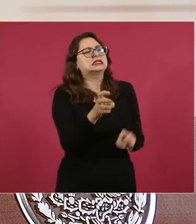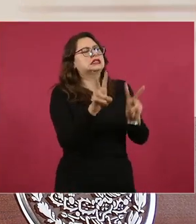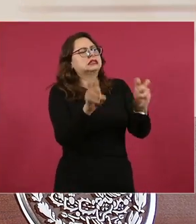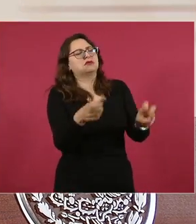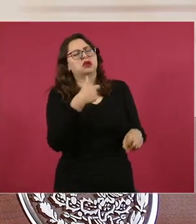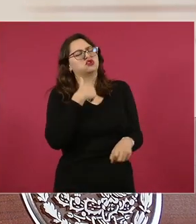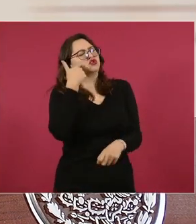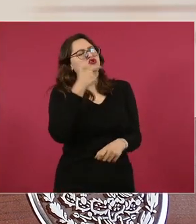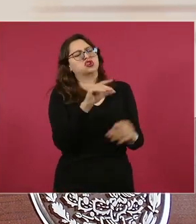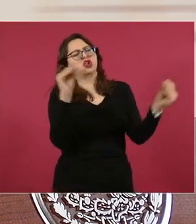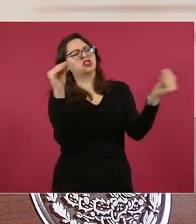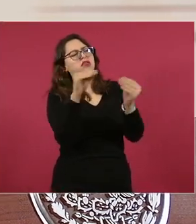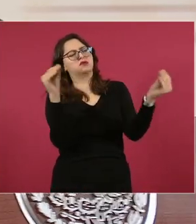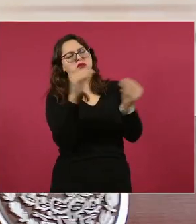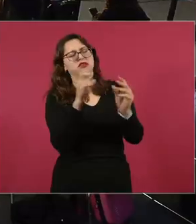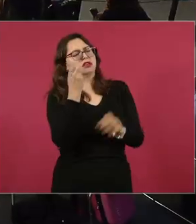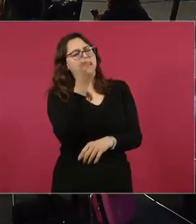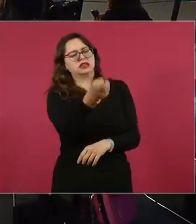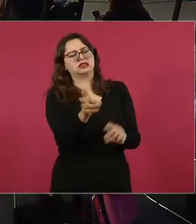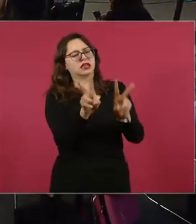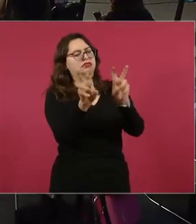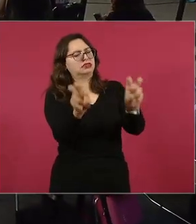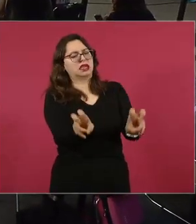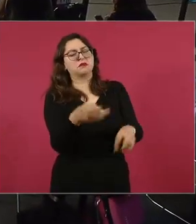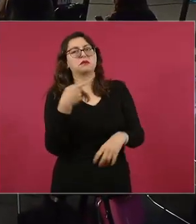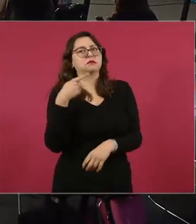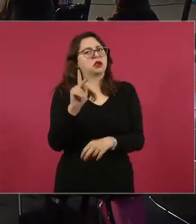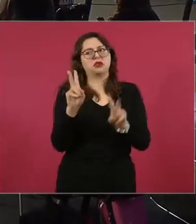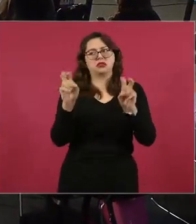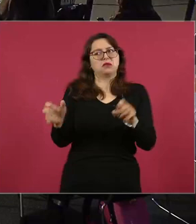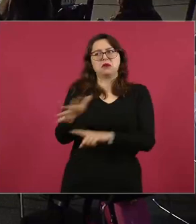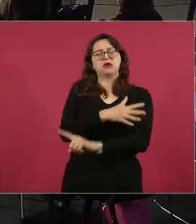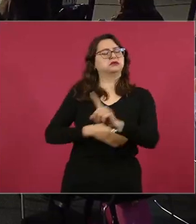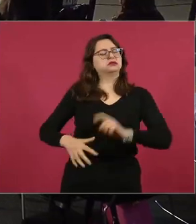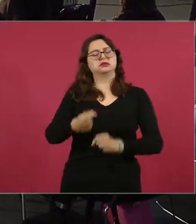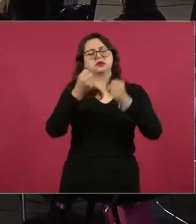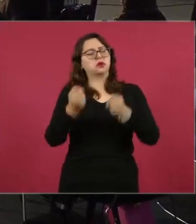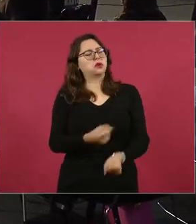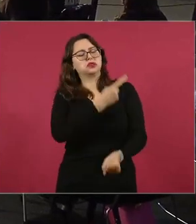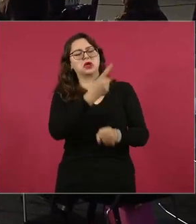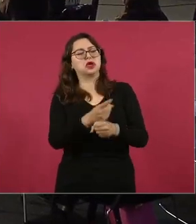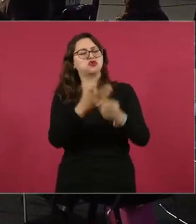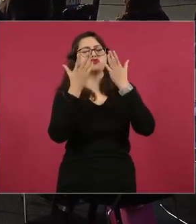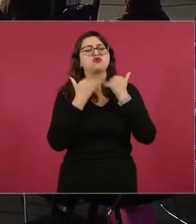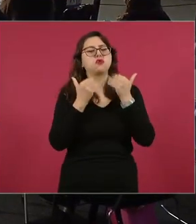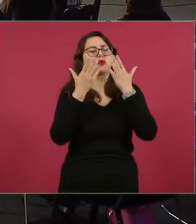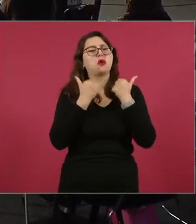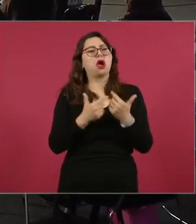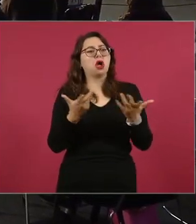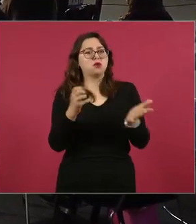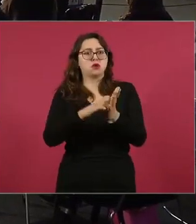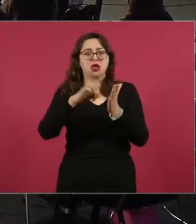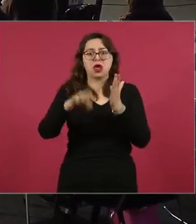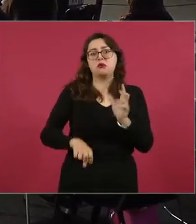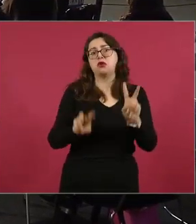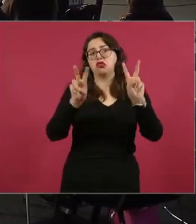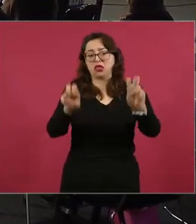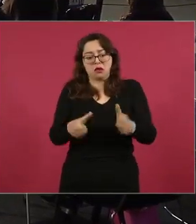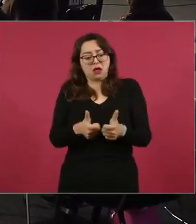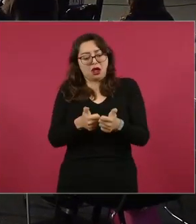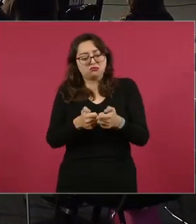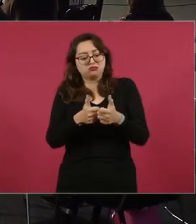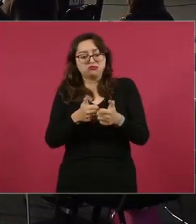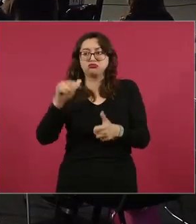usted tiene su punto muy bien definido, pero sí en la inseguridad, presidente. No, pues, por ejemplo, ¿qué está pasando con los drones? ¿Se han